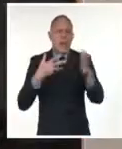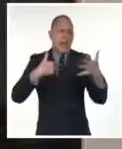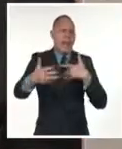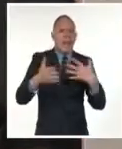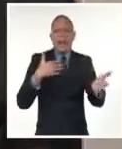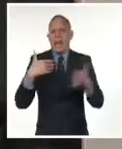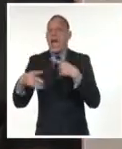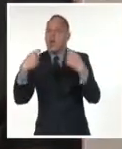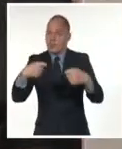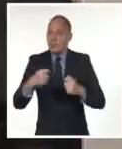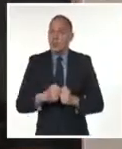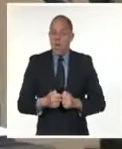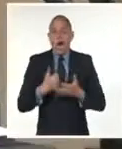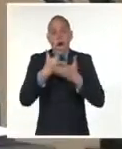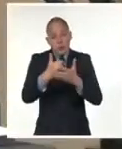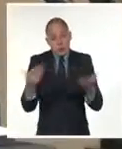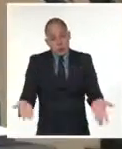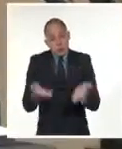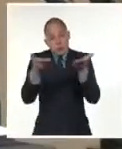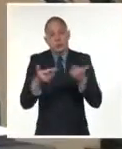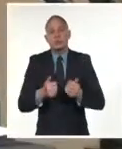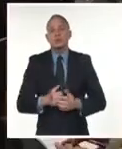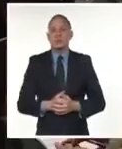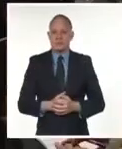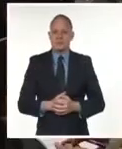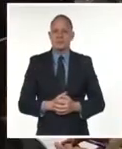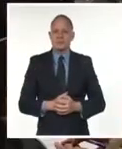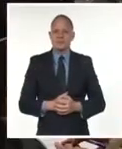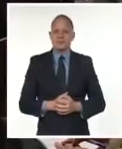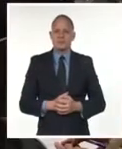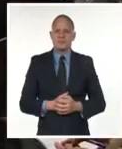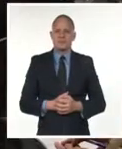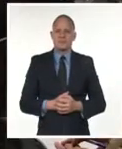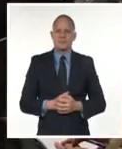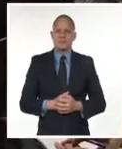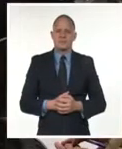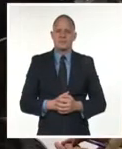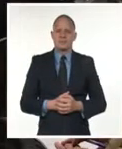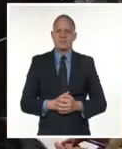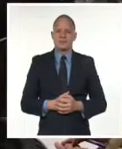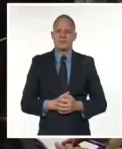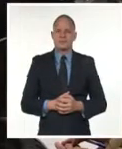conocimiento y desarrollo de la sociedad. Hilda Suárez, Sistema Informativo de la Televisión Cubana.